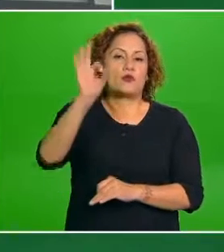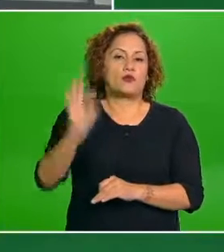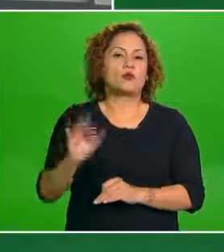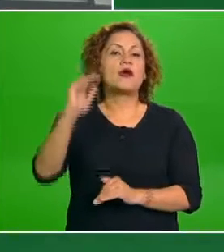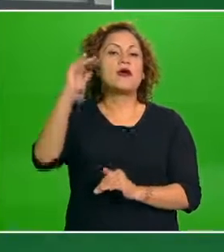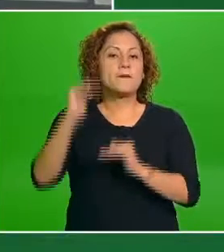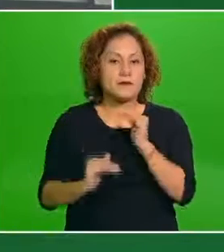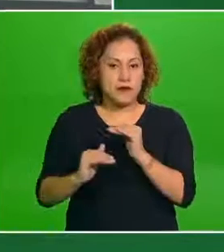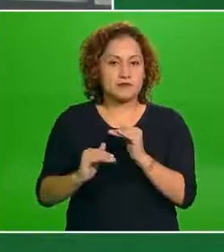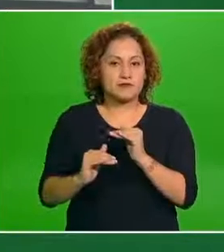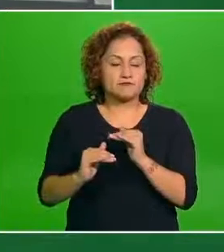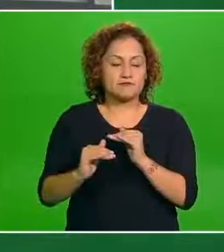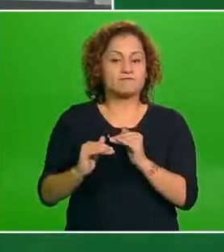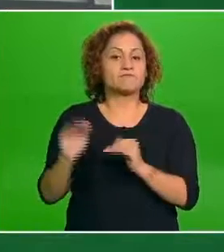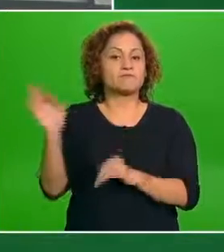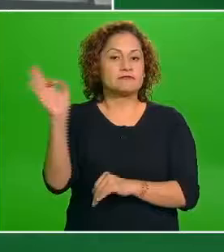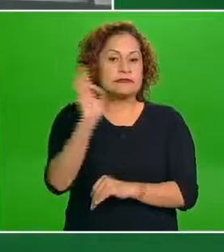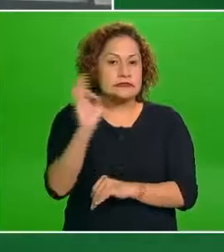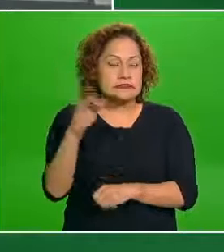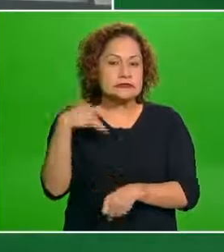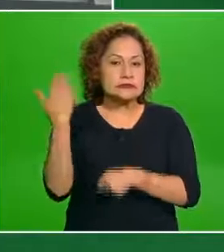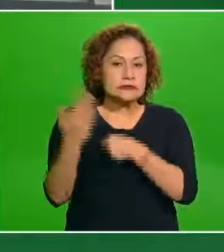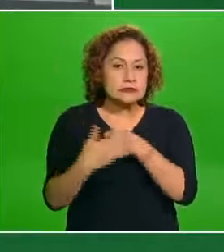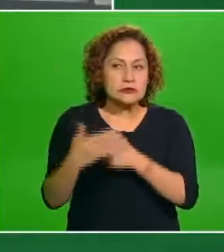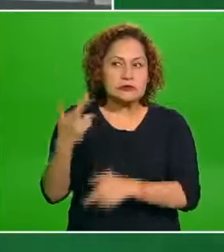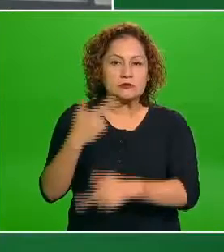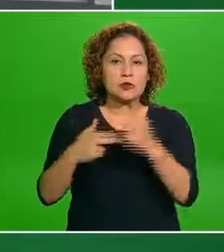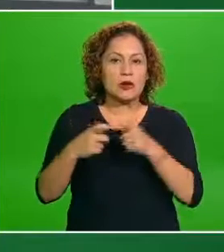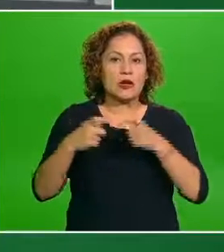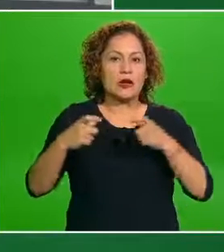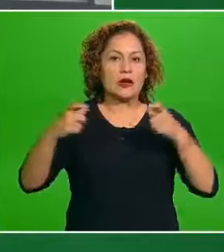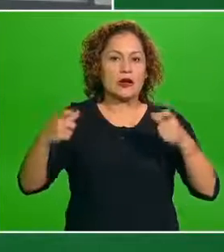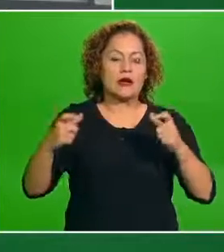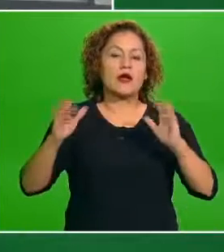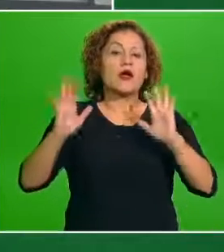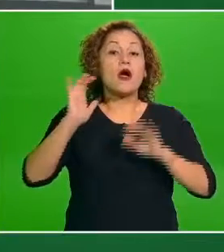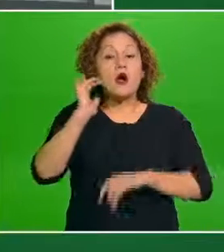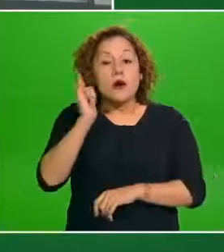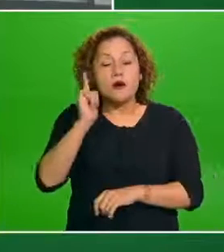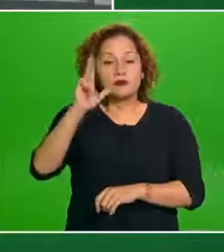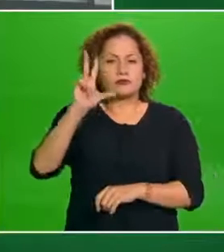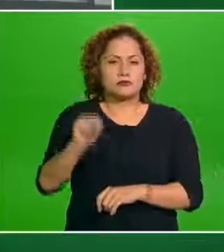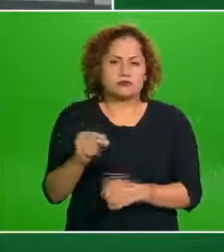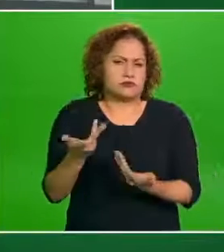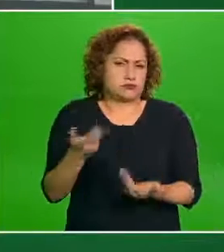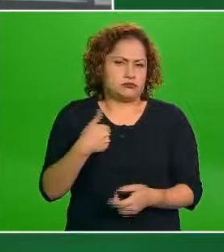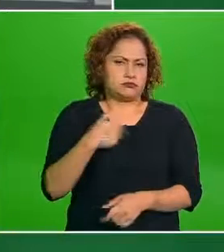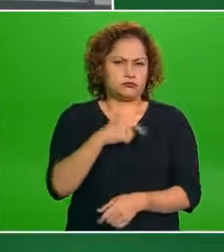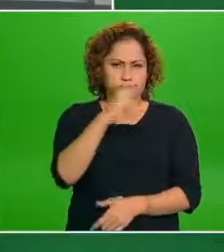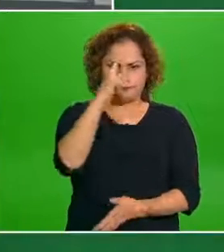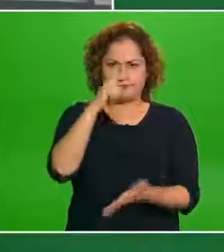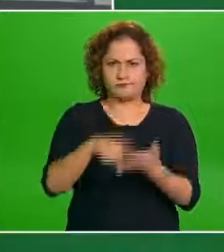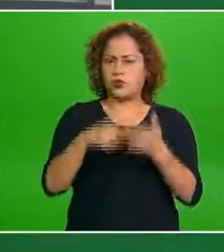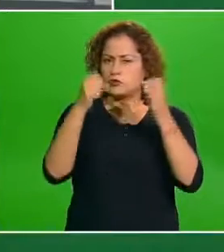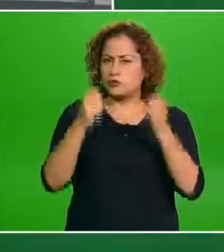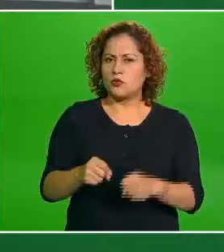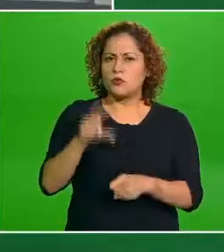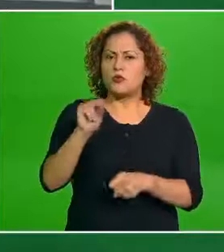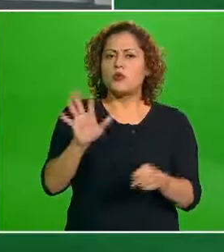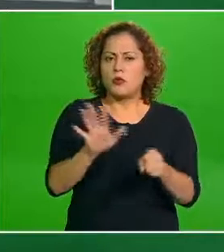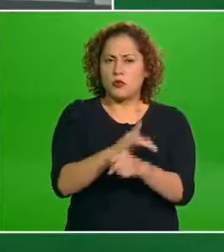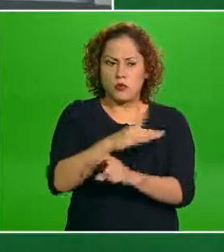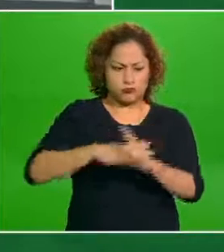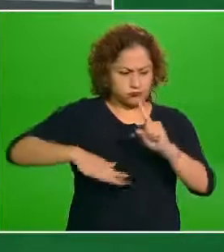incrementar nuevamente, que esperamos que no ocurra porque llevamos a cabo las medidas adecuadas de prevención y de control al